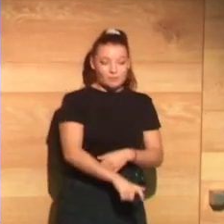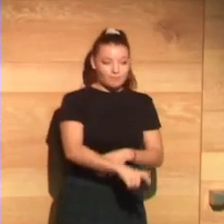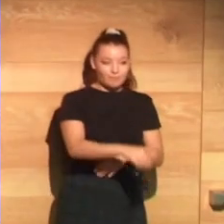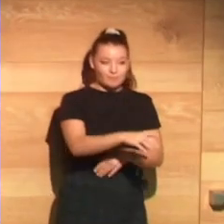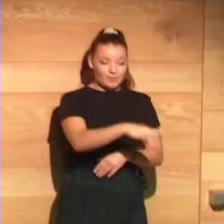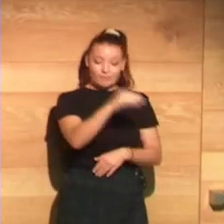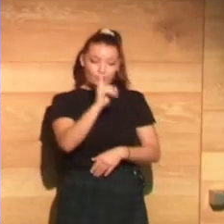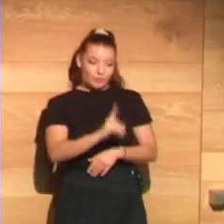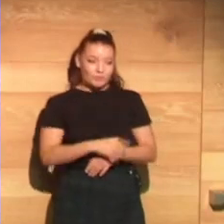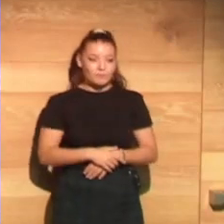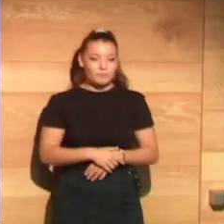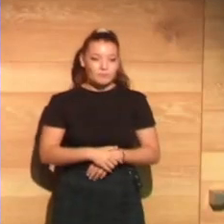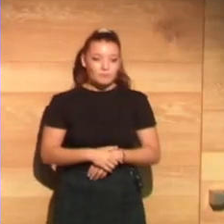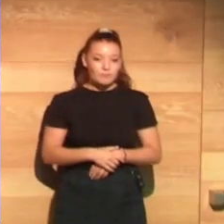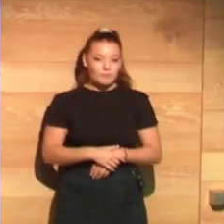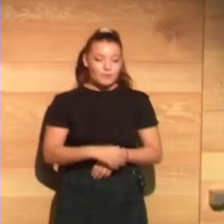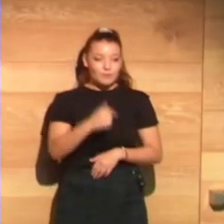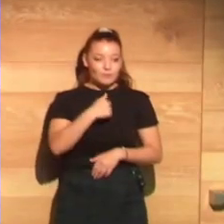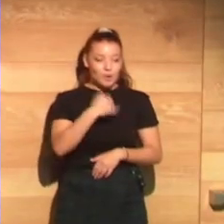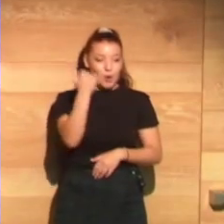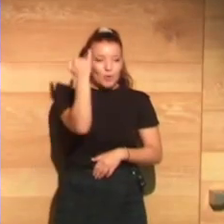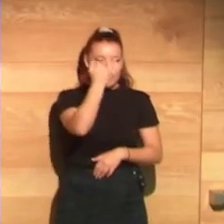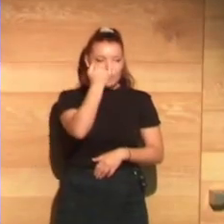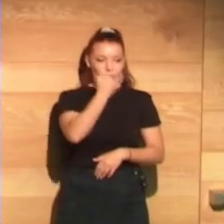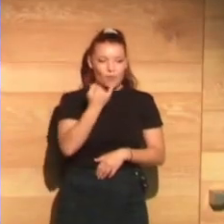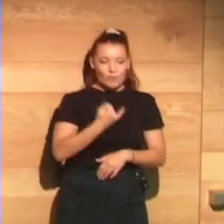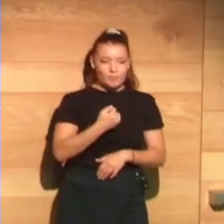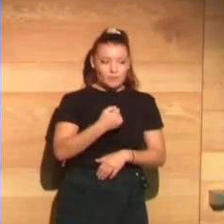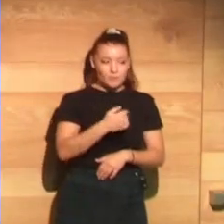final, pero no porque fuera hombre, sino porque no conecté con el personaje.